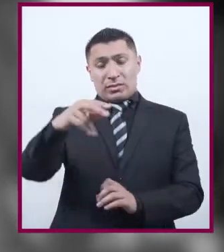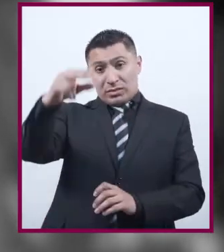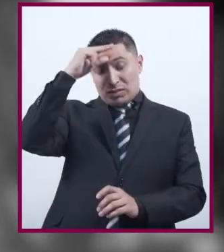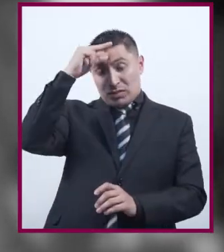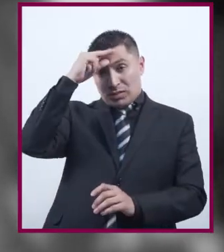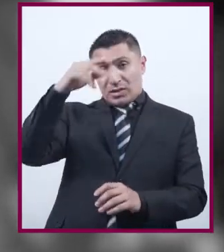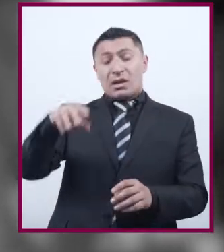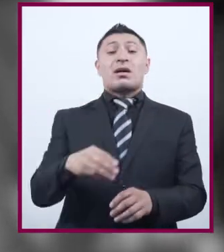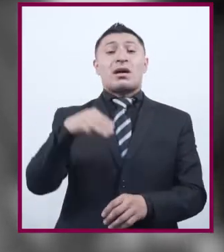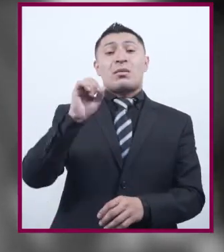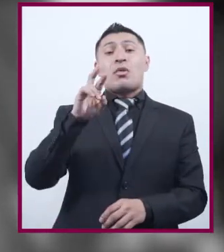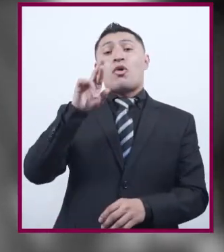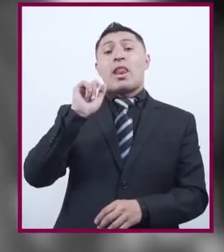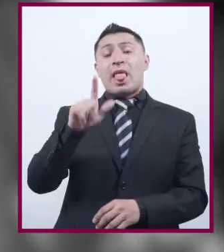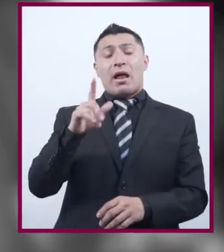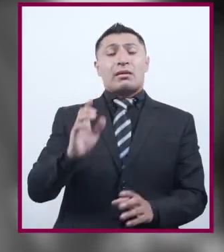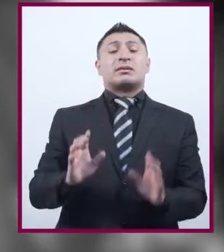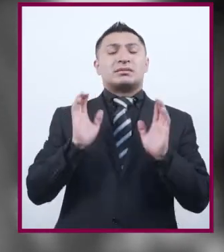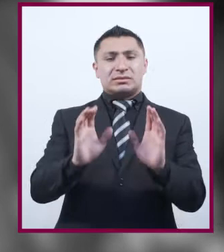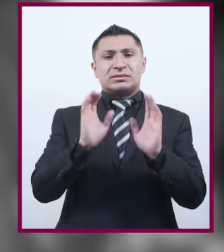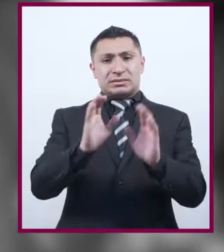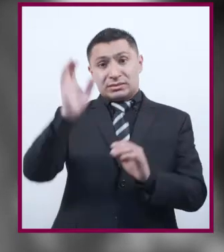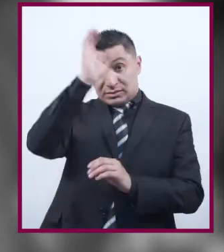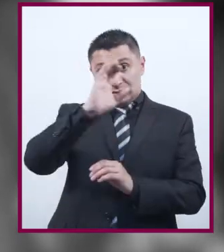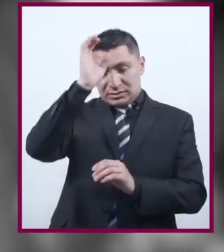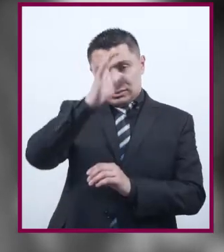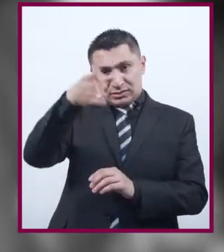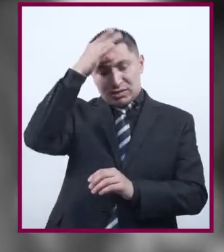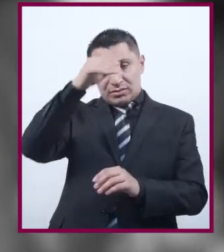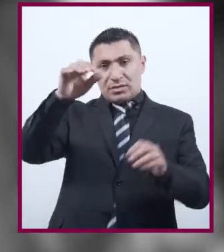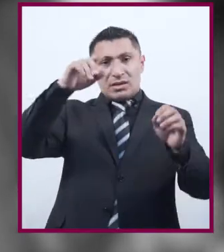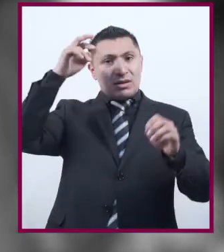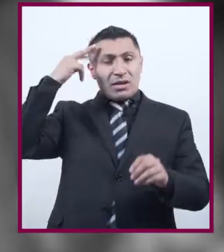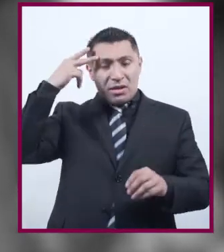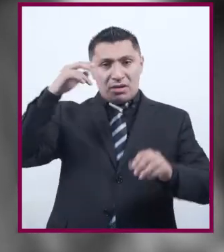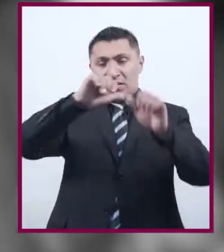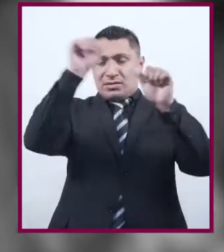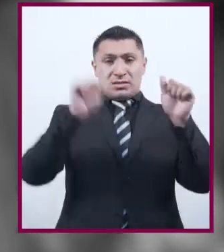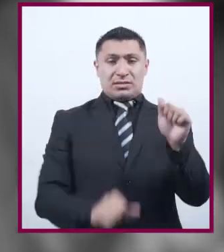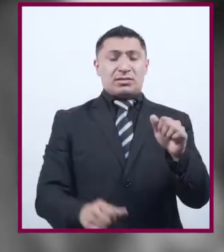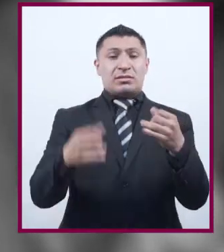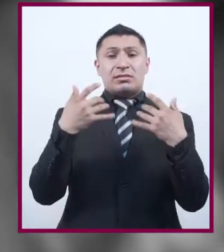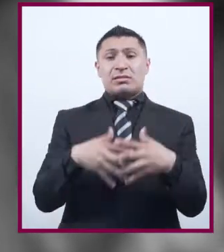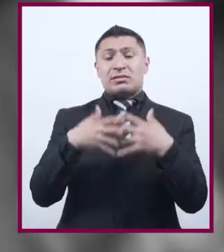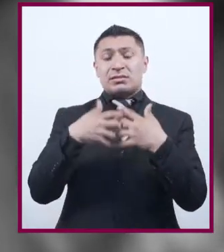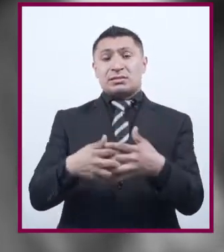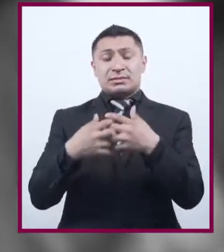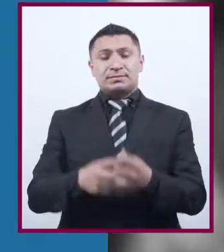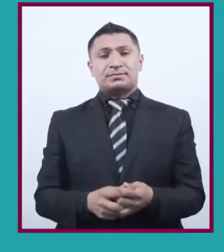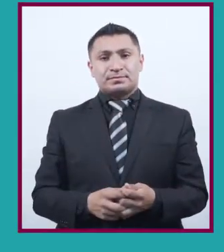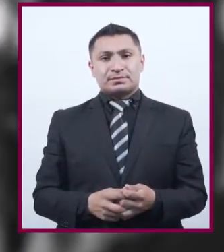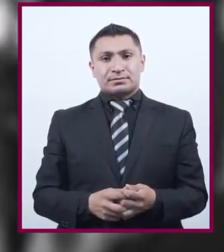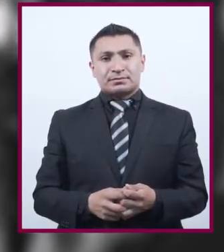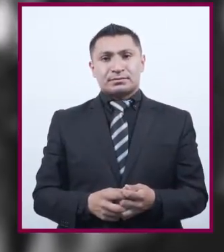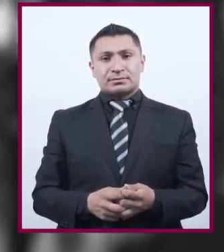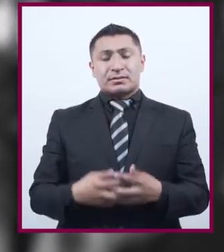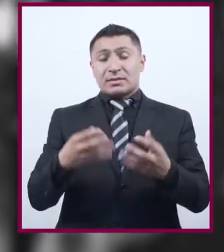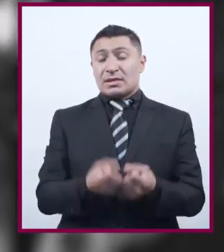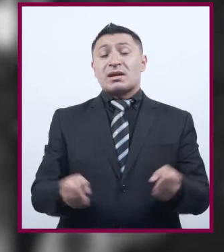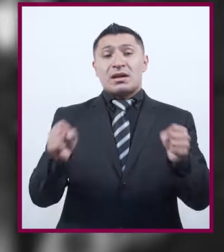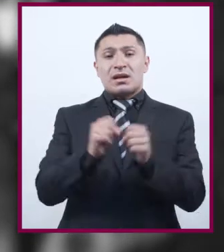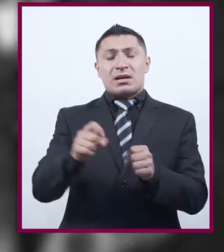físico, intelectual y moral, y cultivaran las ciencias, las bellas artes y la industria. La